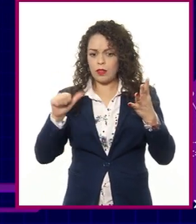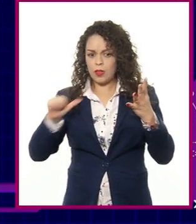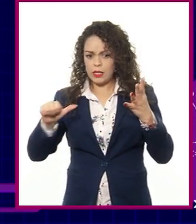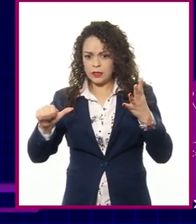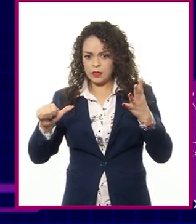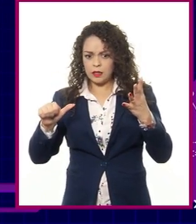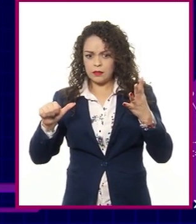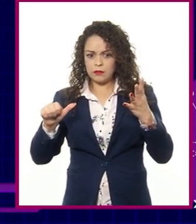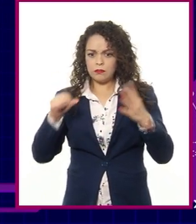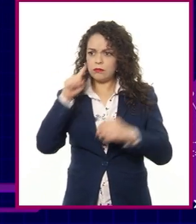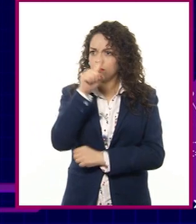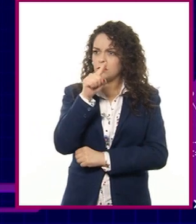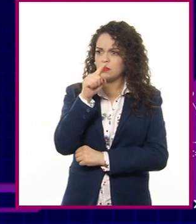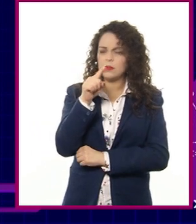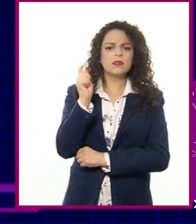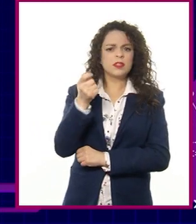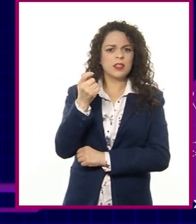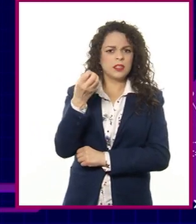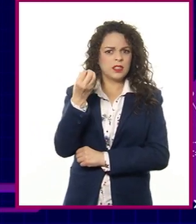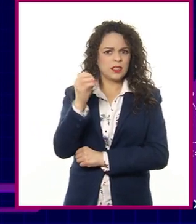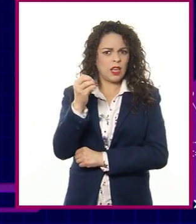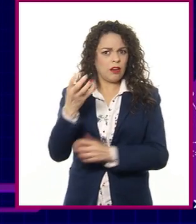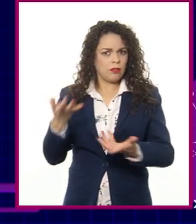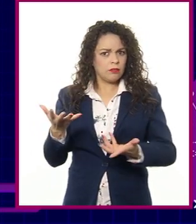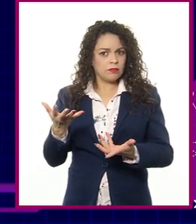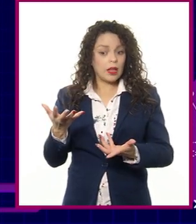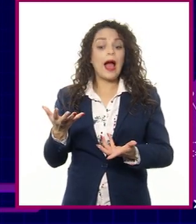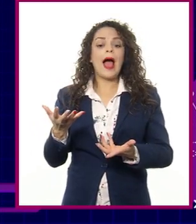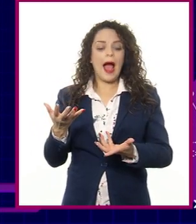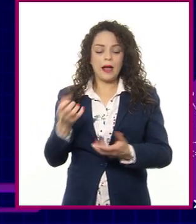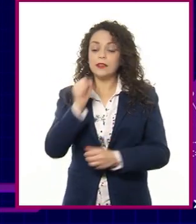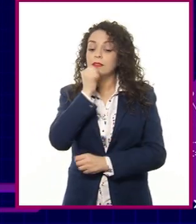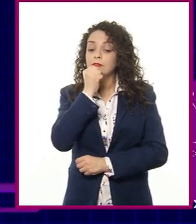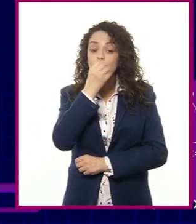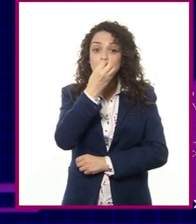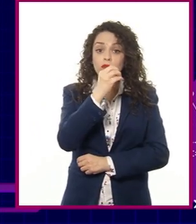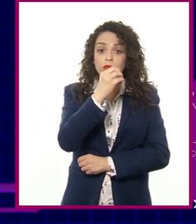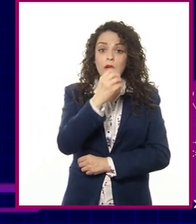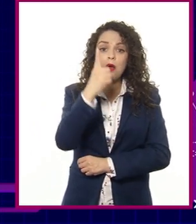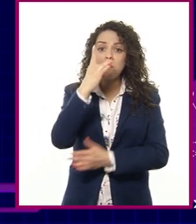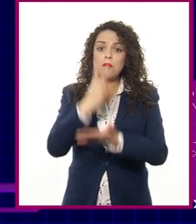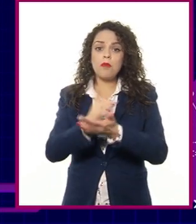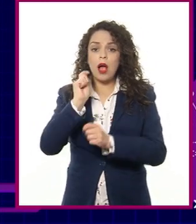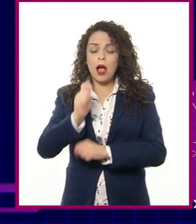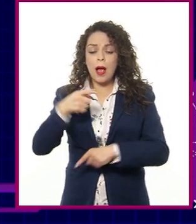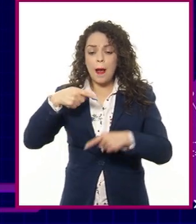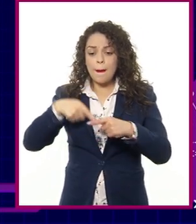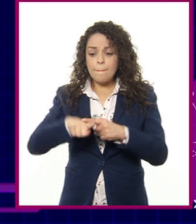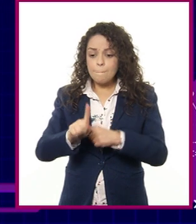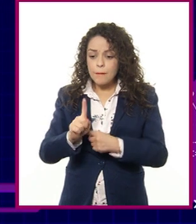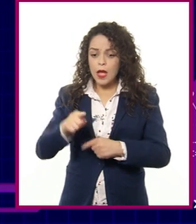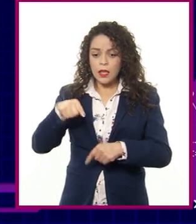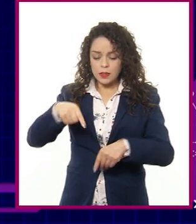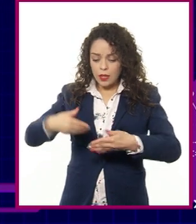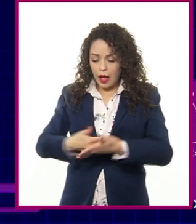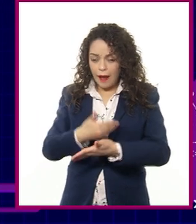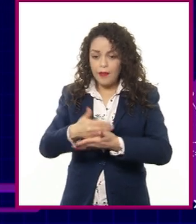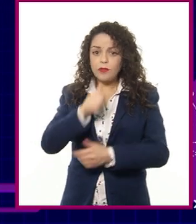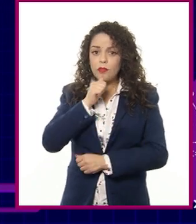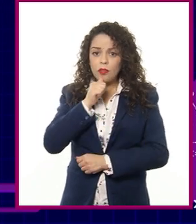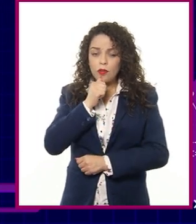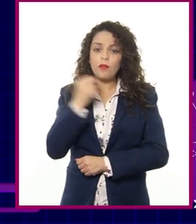esta ocasión, consideraremos que en el segundo 0 solo tenemos el medio de cultivo con 0 bacterias y